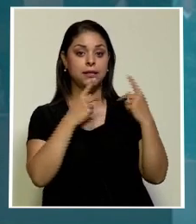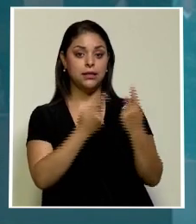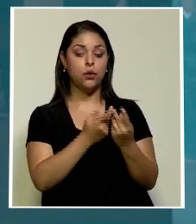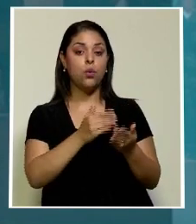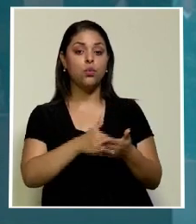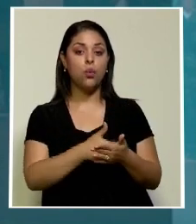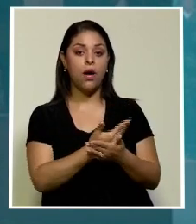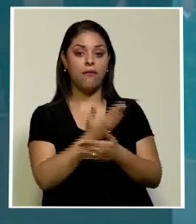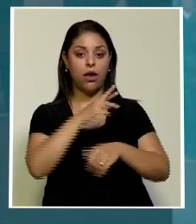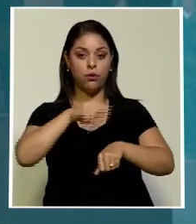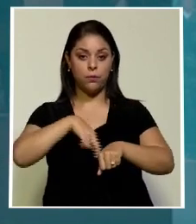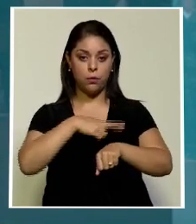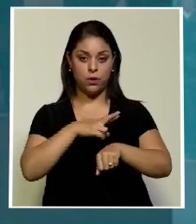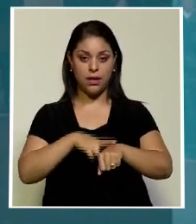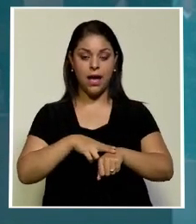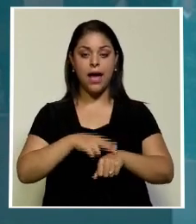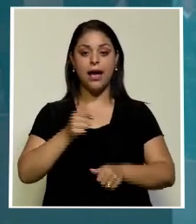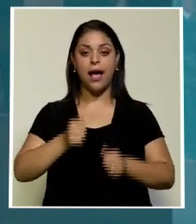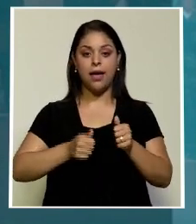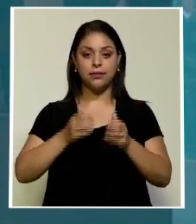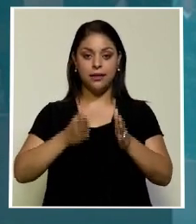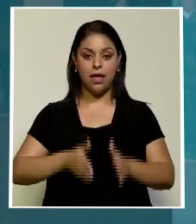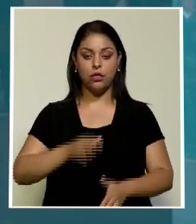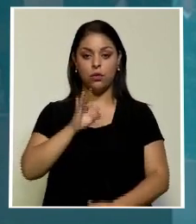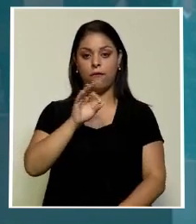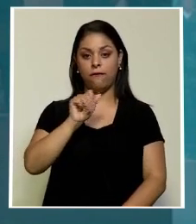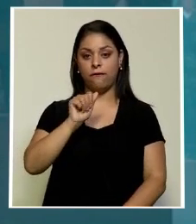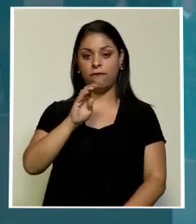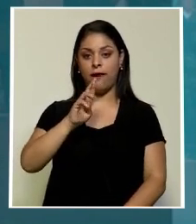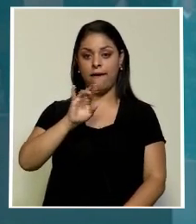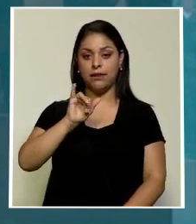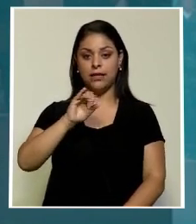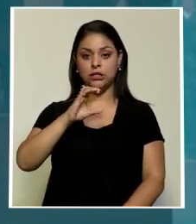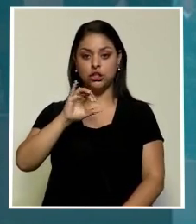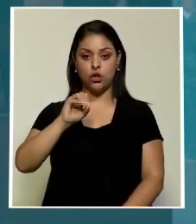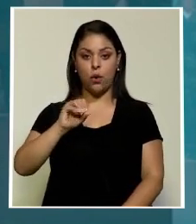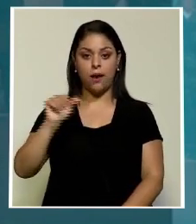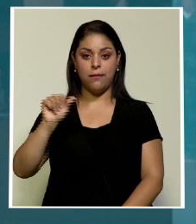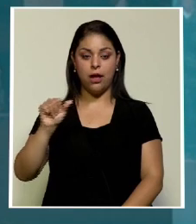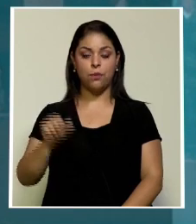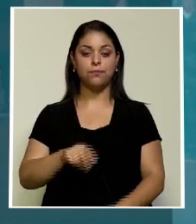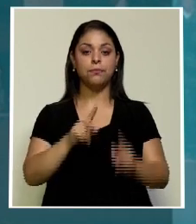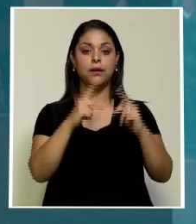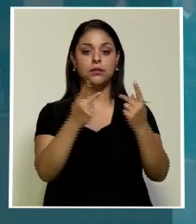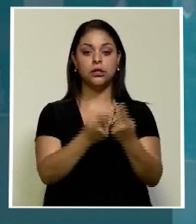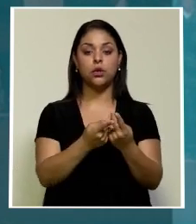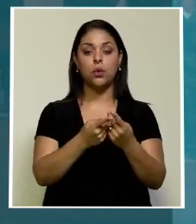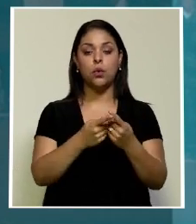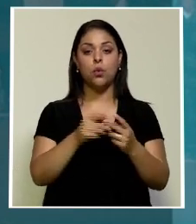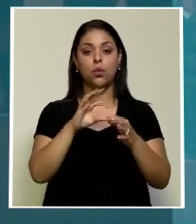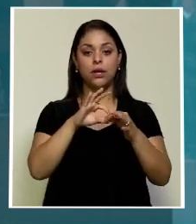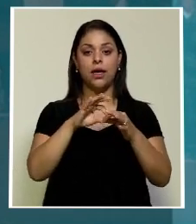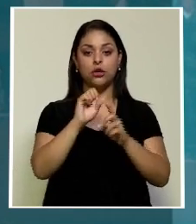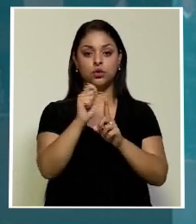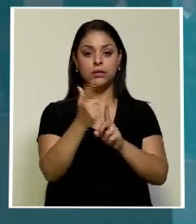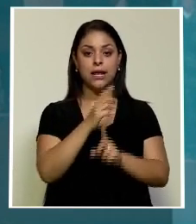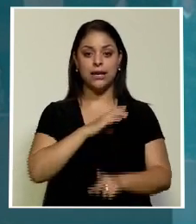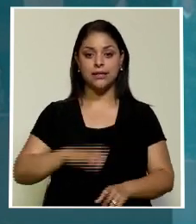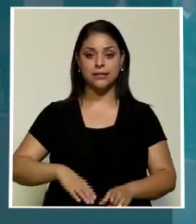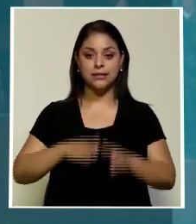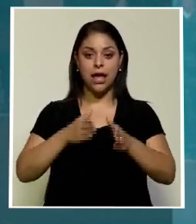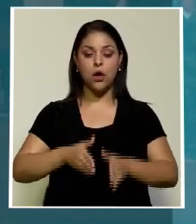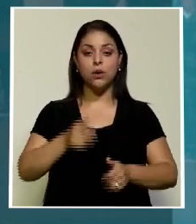Nueva República del candidato Fabricio Alvarado, el Partido Unidad Social Cristiana, que está encabezado por